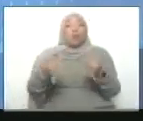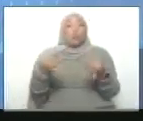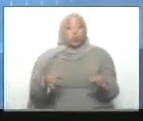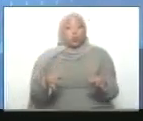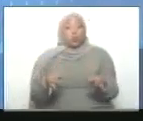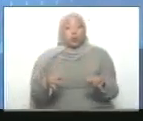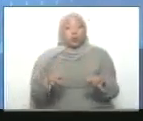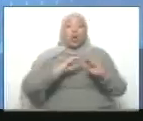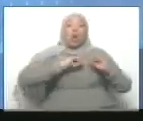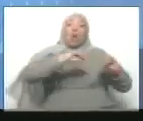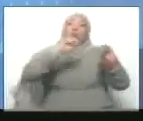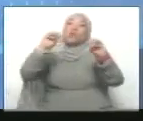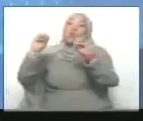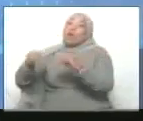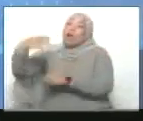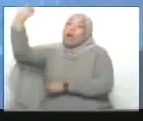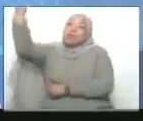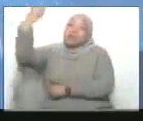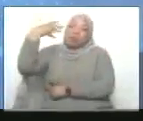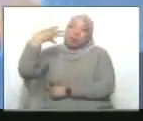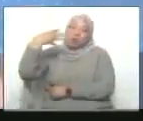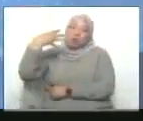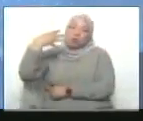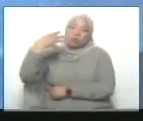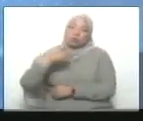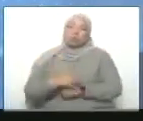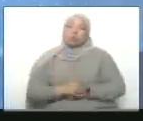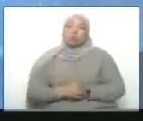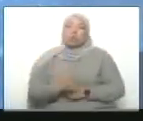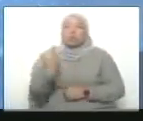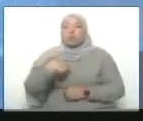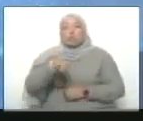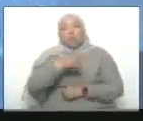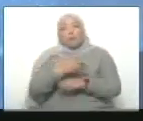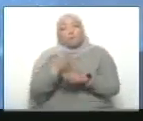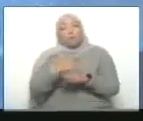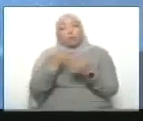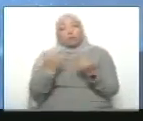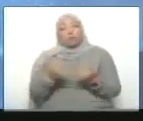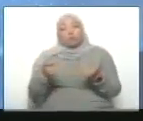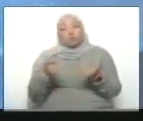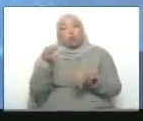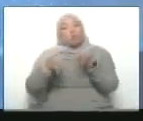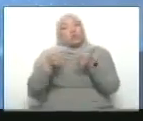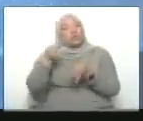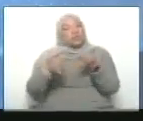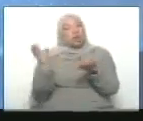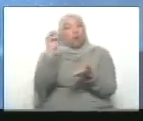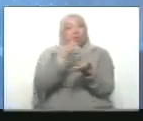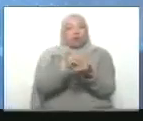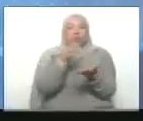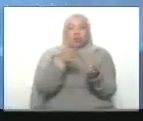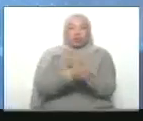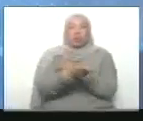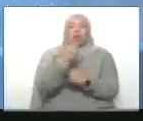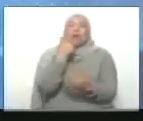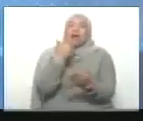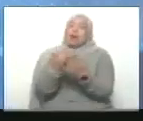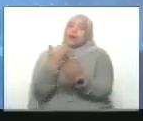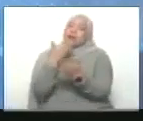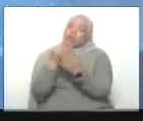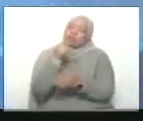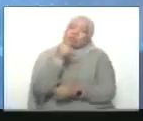un le llamado a que mal, el sol vuelva a salir. Mais la justice va l'emporter. Para que triunfe la justicia. Et merci encore